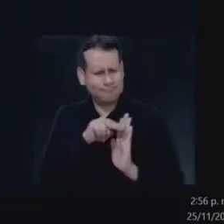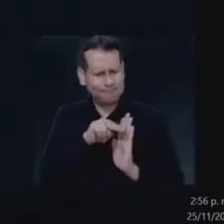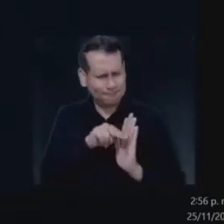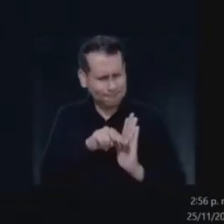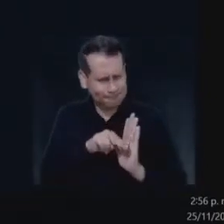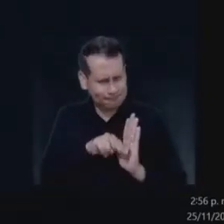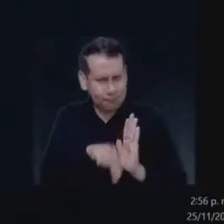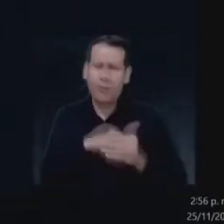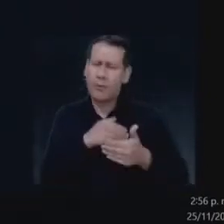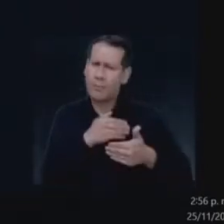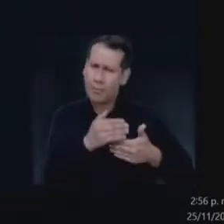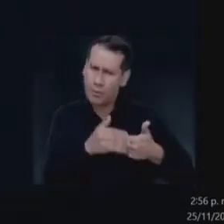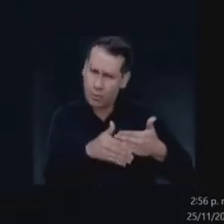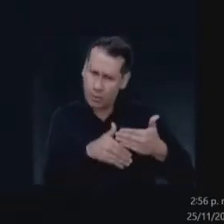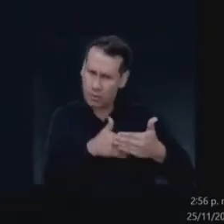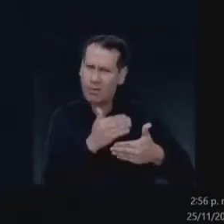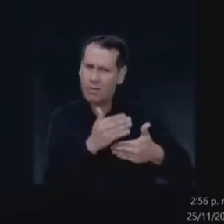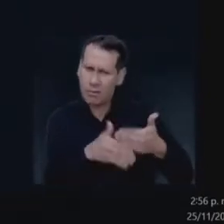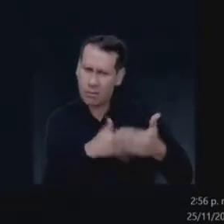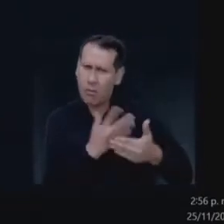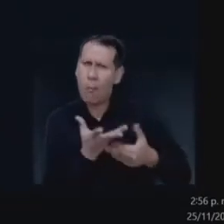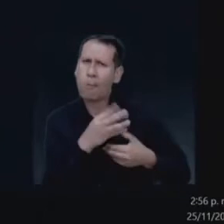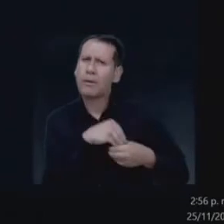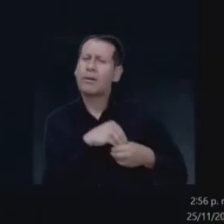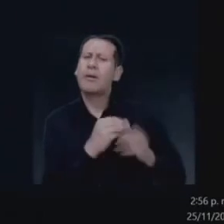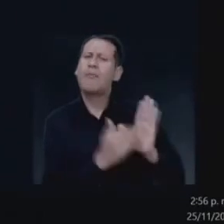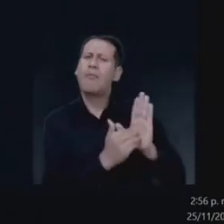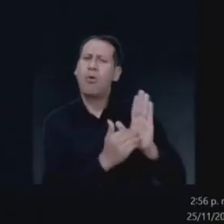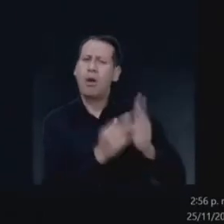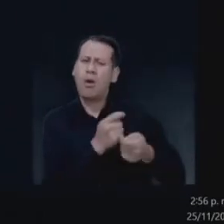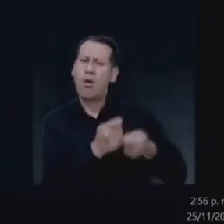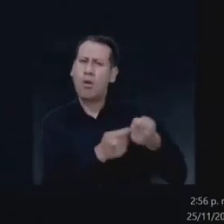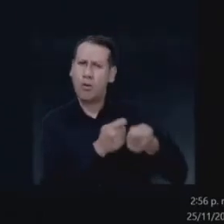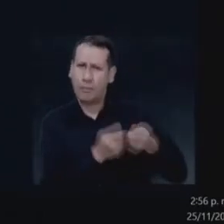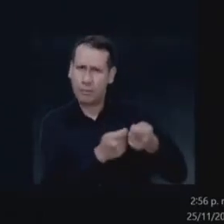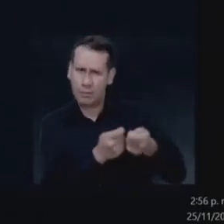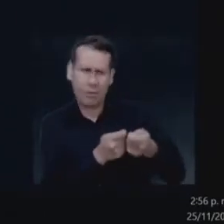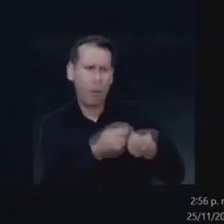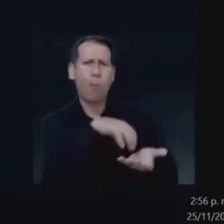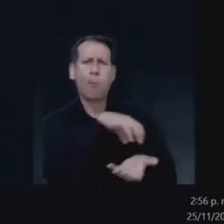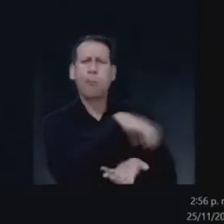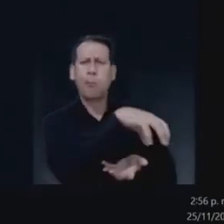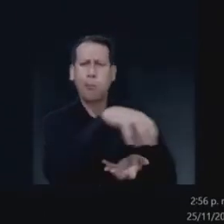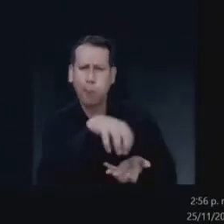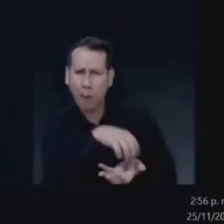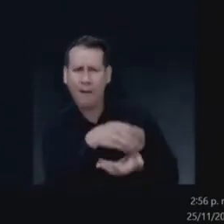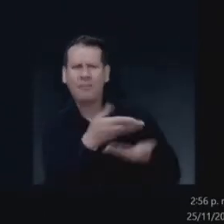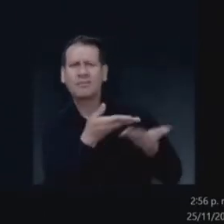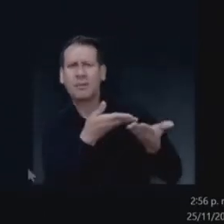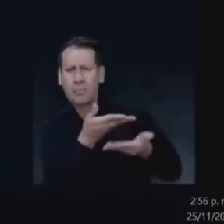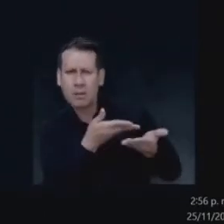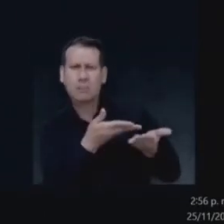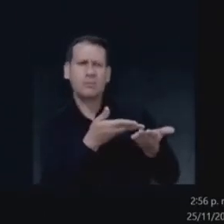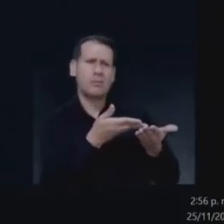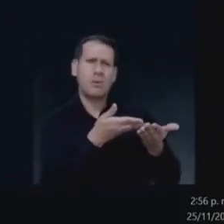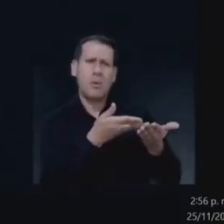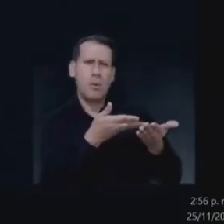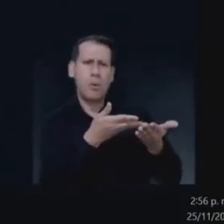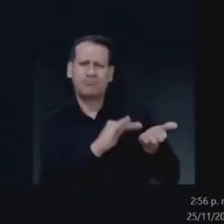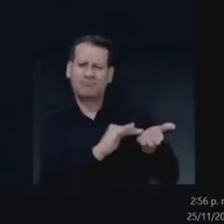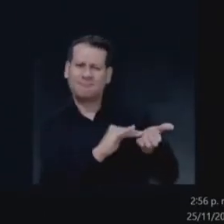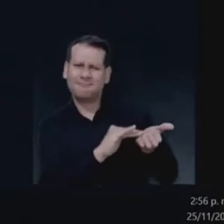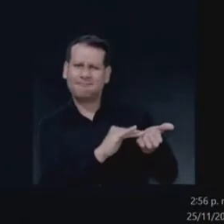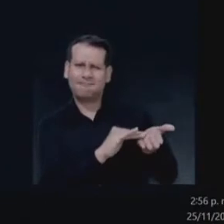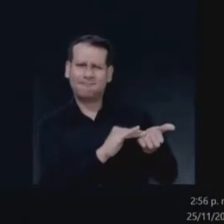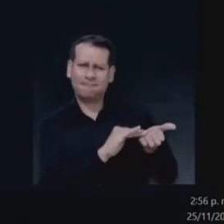comercial. Incluso los equipos, los servicios, las soluciones técnicas, está todo pensado para que los